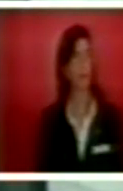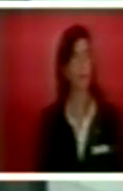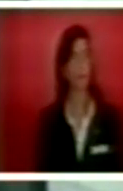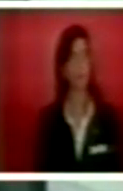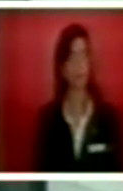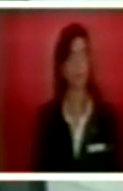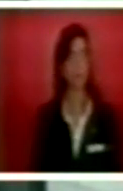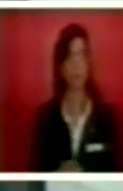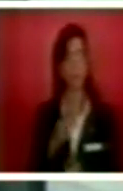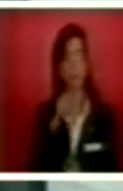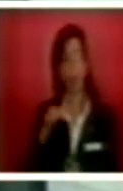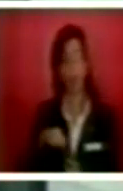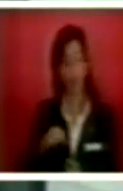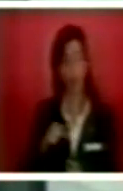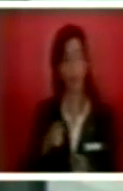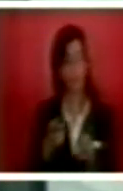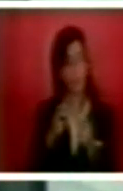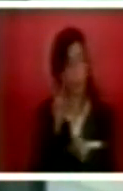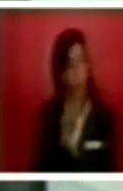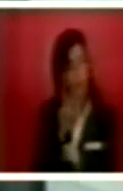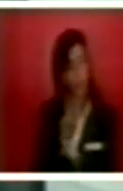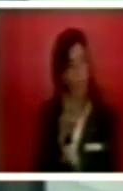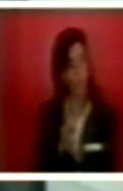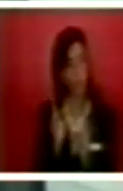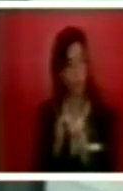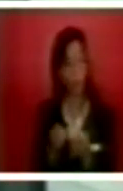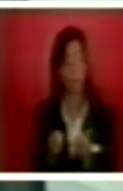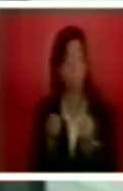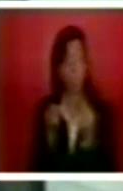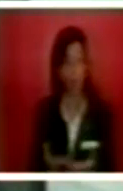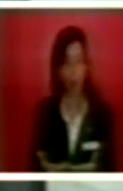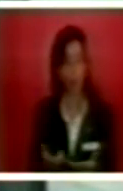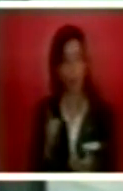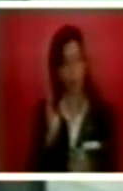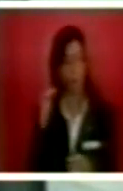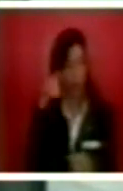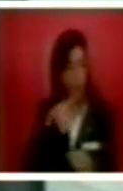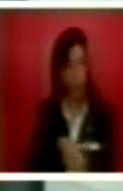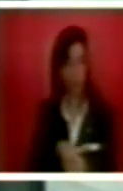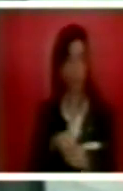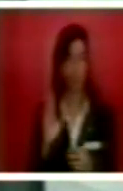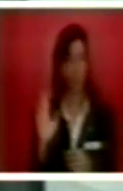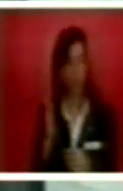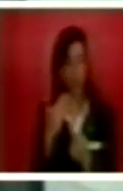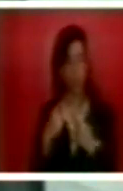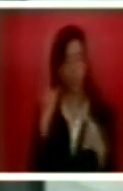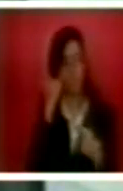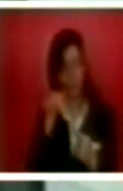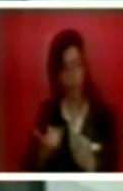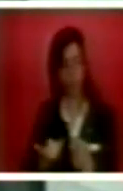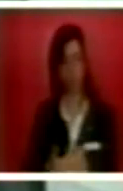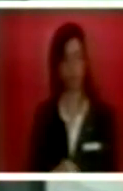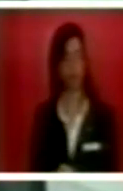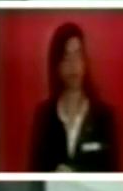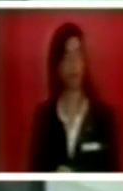Ahora debemos mantener, mejorar y profundizar todo lo que conseguimos.